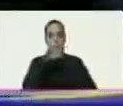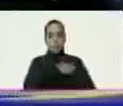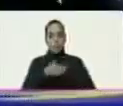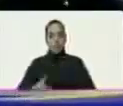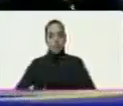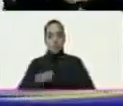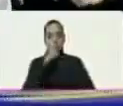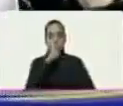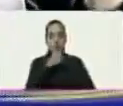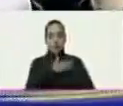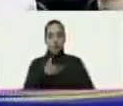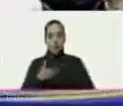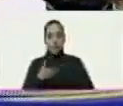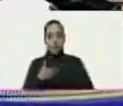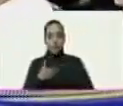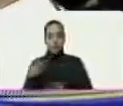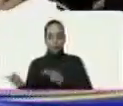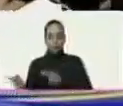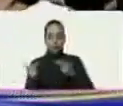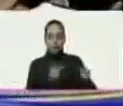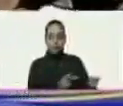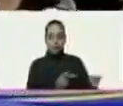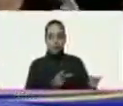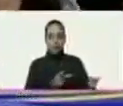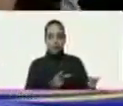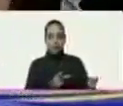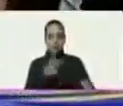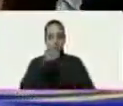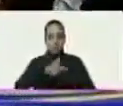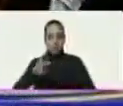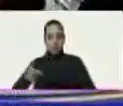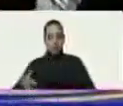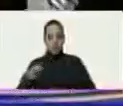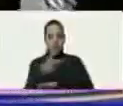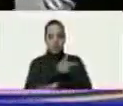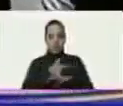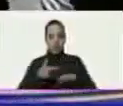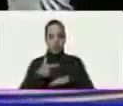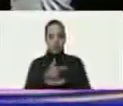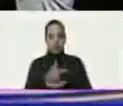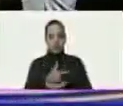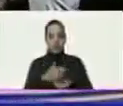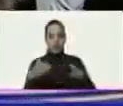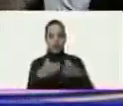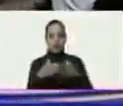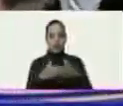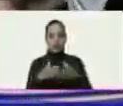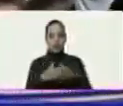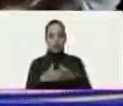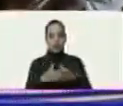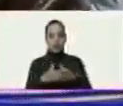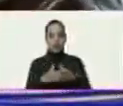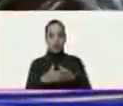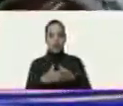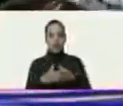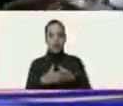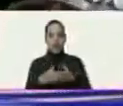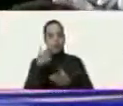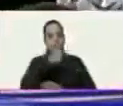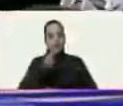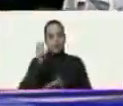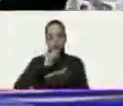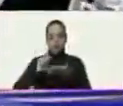expreso una cálida bienvenida a los funcionarios del gobierno, cuerpo diplomático, editores y